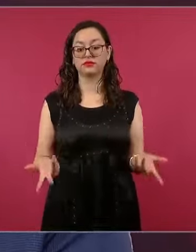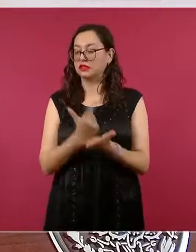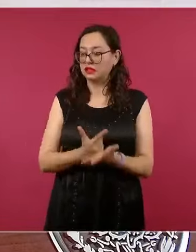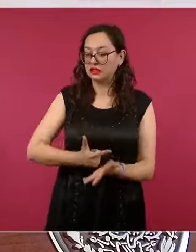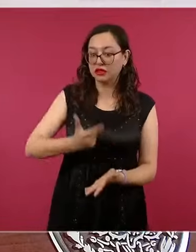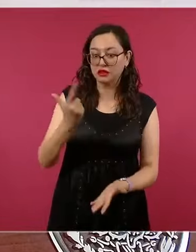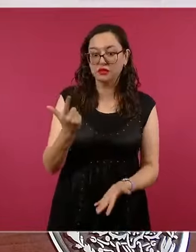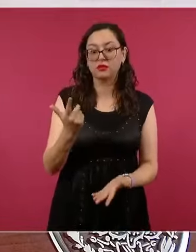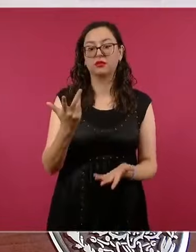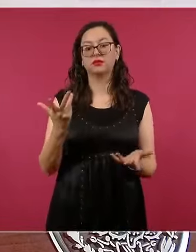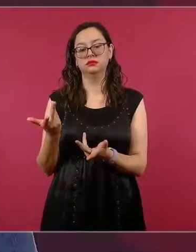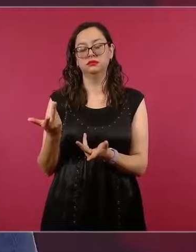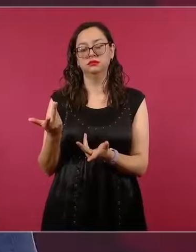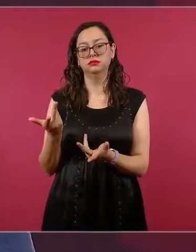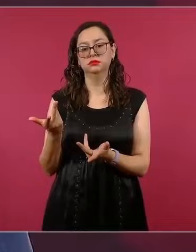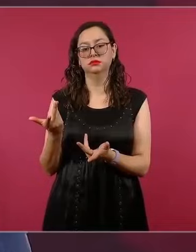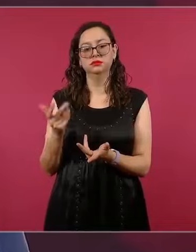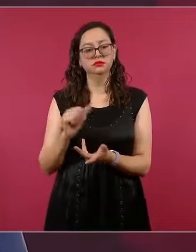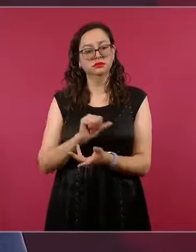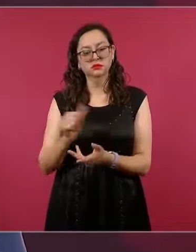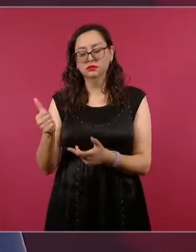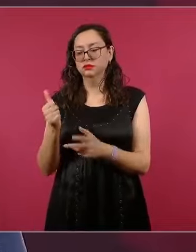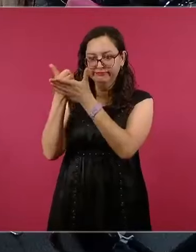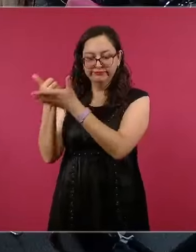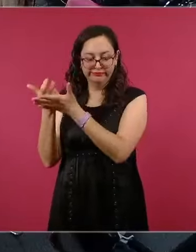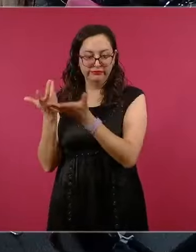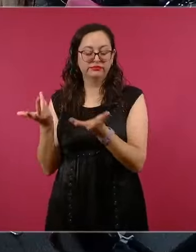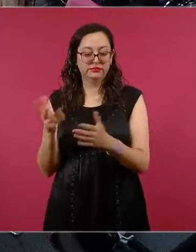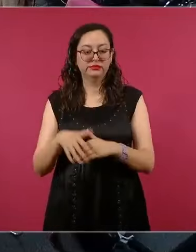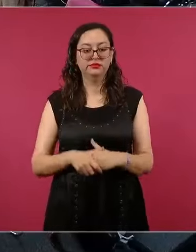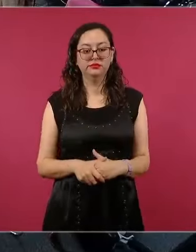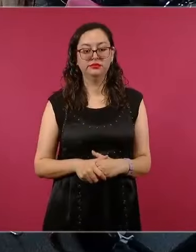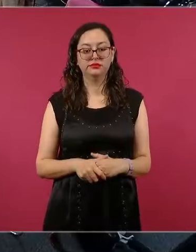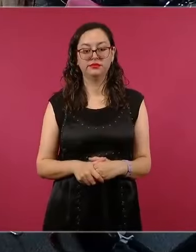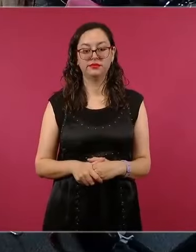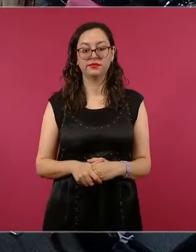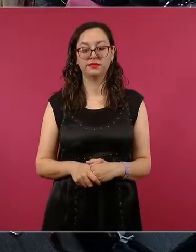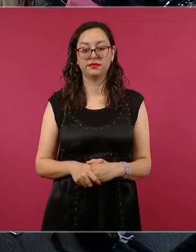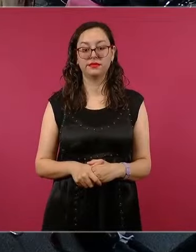ayudamos en lo del asilo y en otros casos.